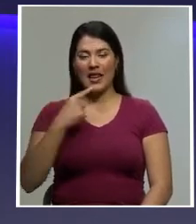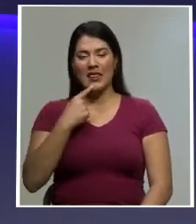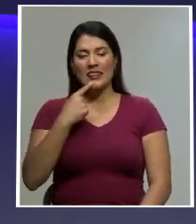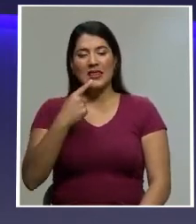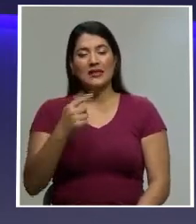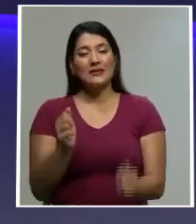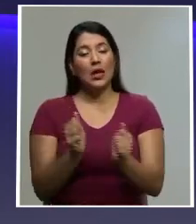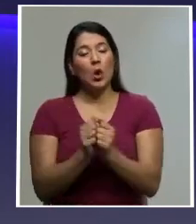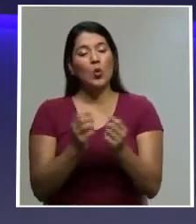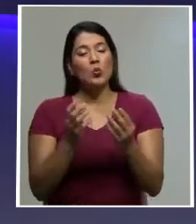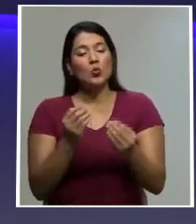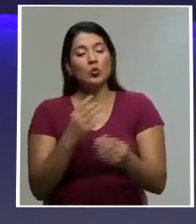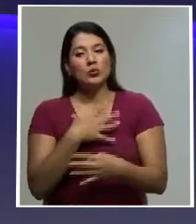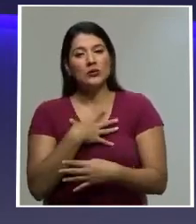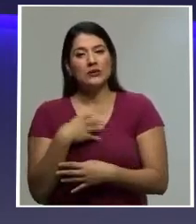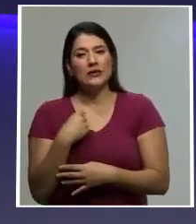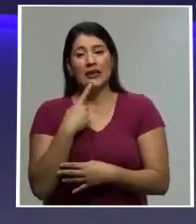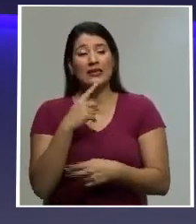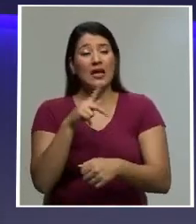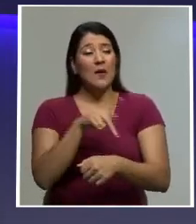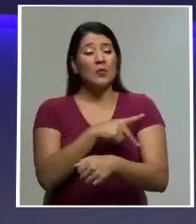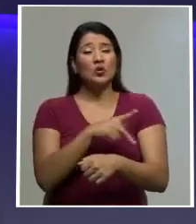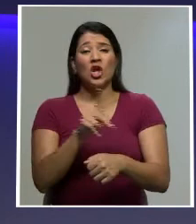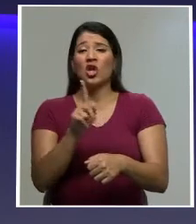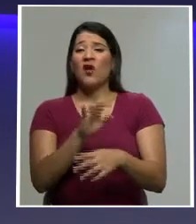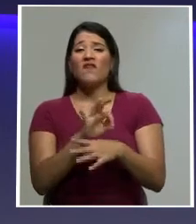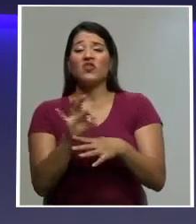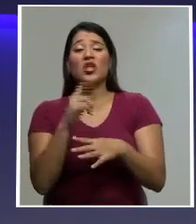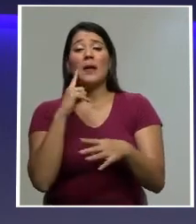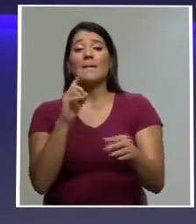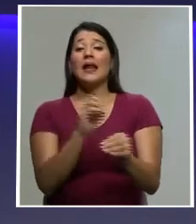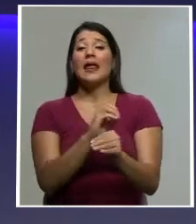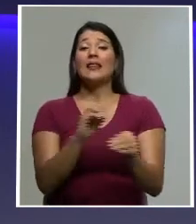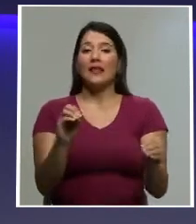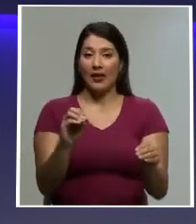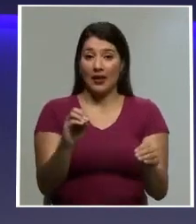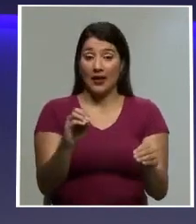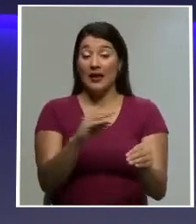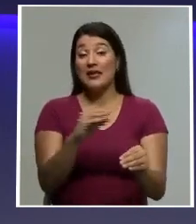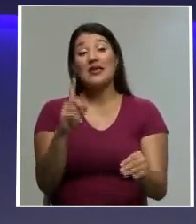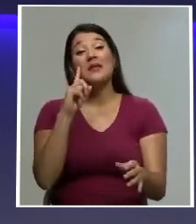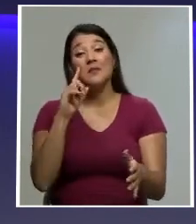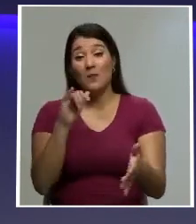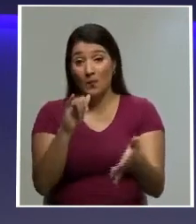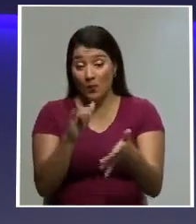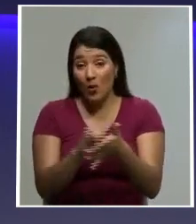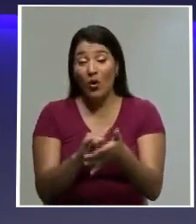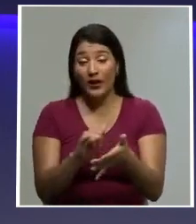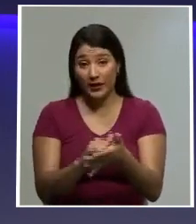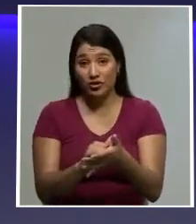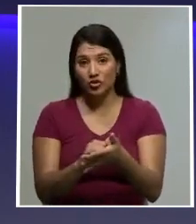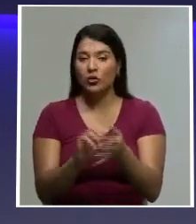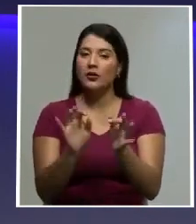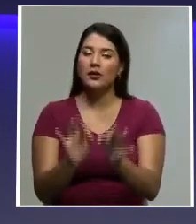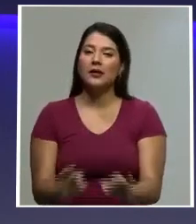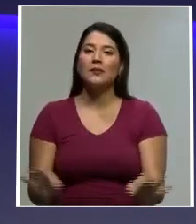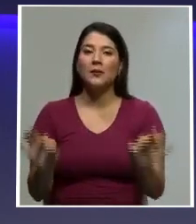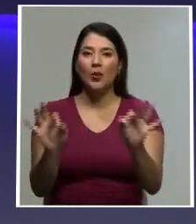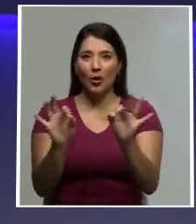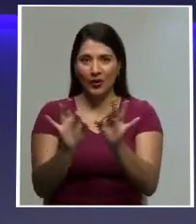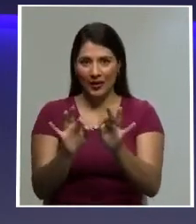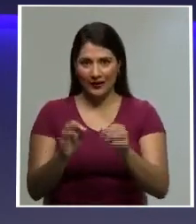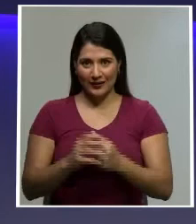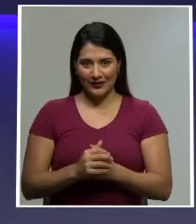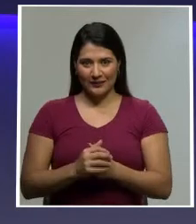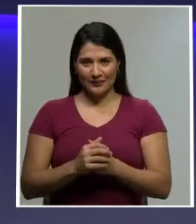la poesía no sirve para nada y que precisamente por eso es fundamental.